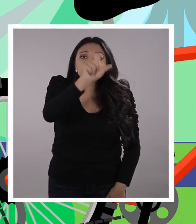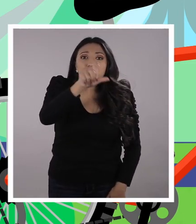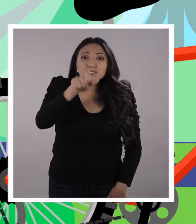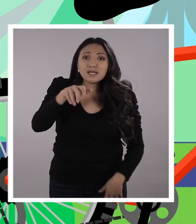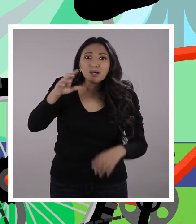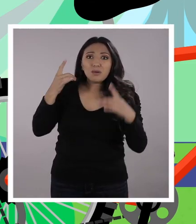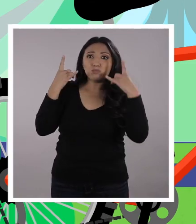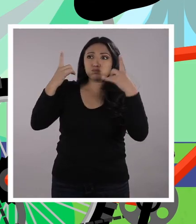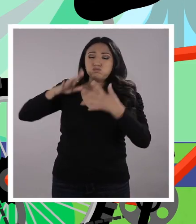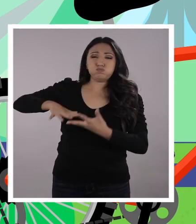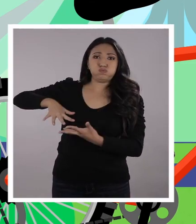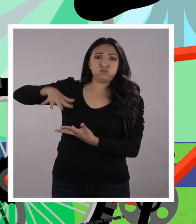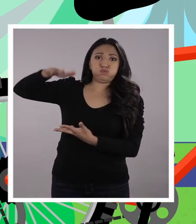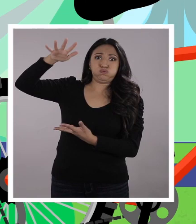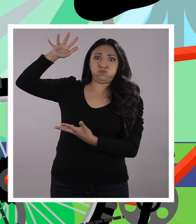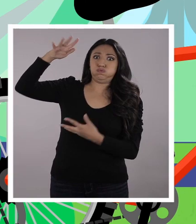personas?